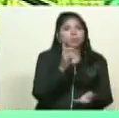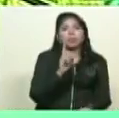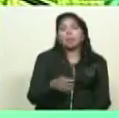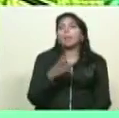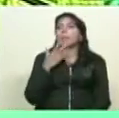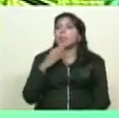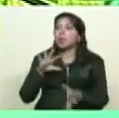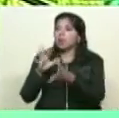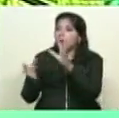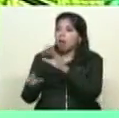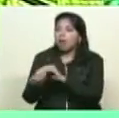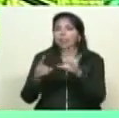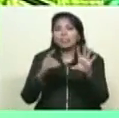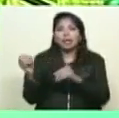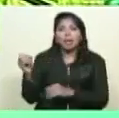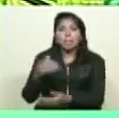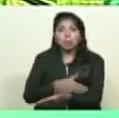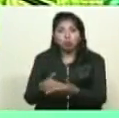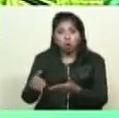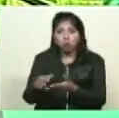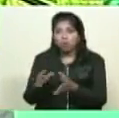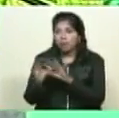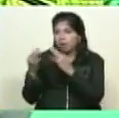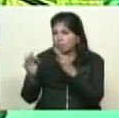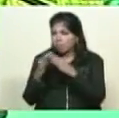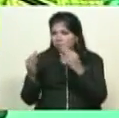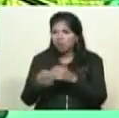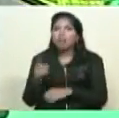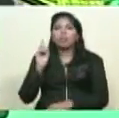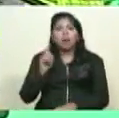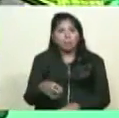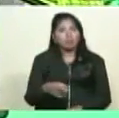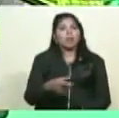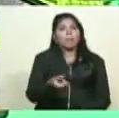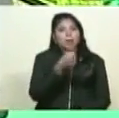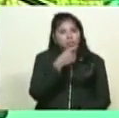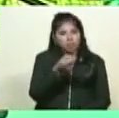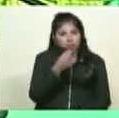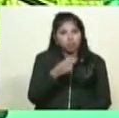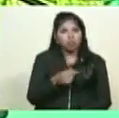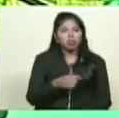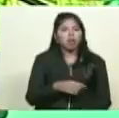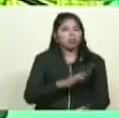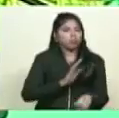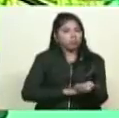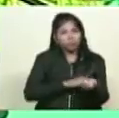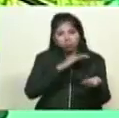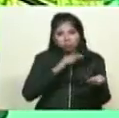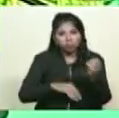hogar de 6 millones de compatriotas, también la medicina, el antihipertensivo,